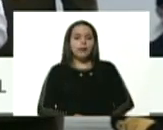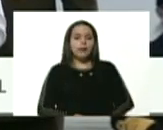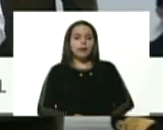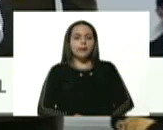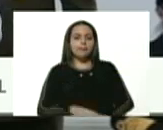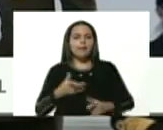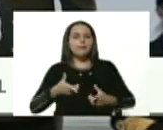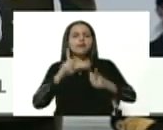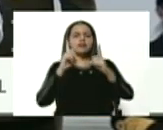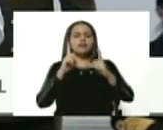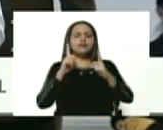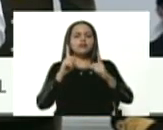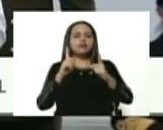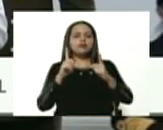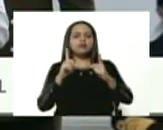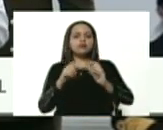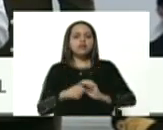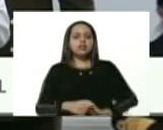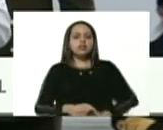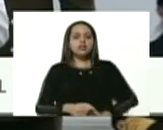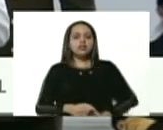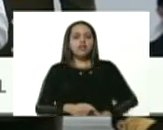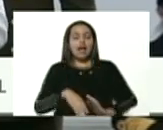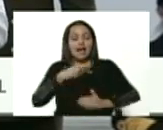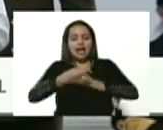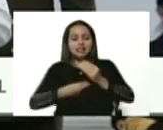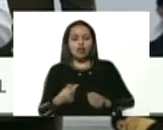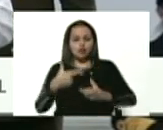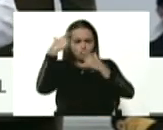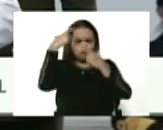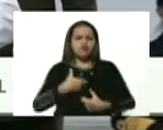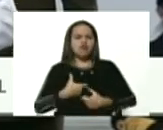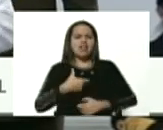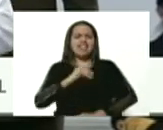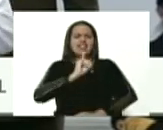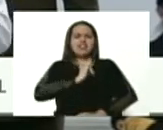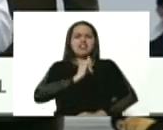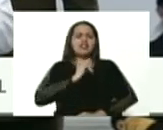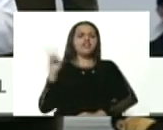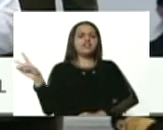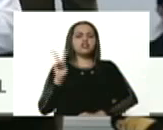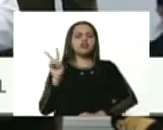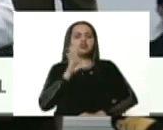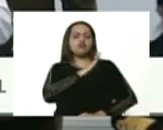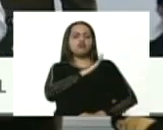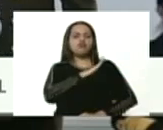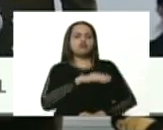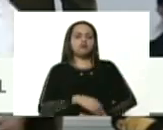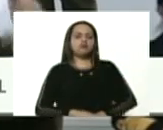Permitió la gestación de un carácter y una identidad venezolana